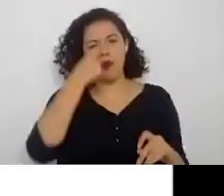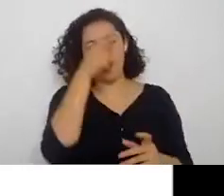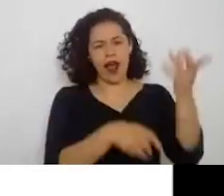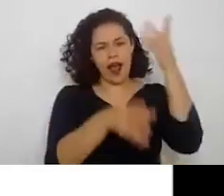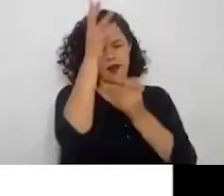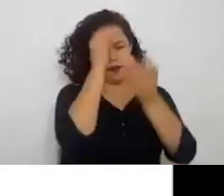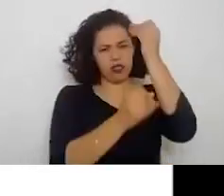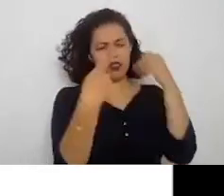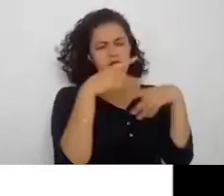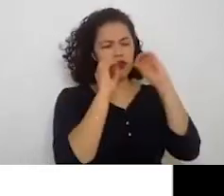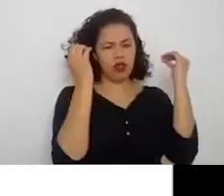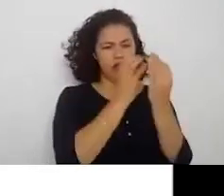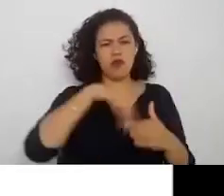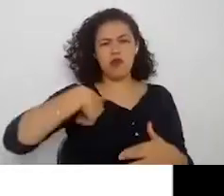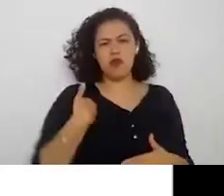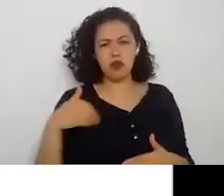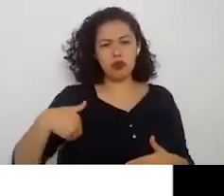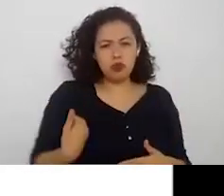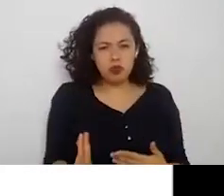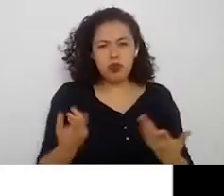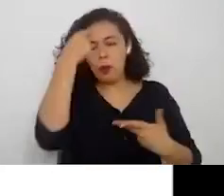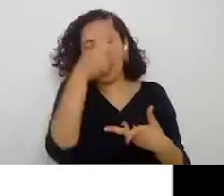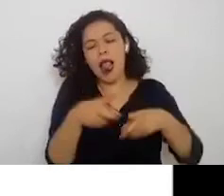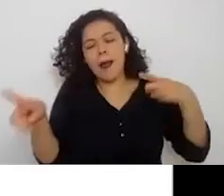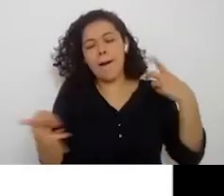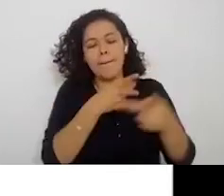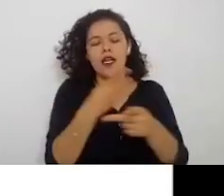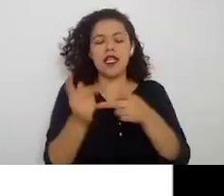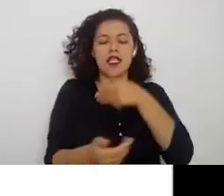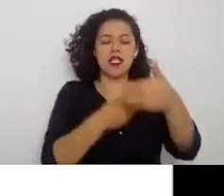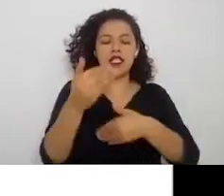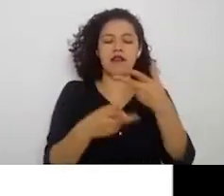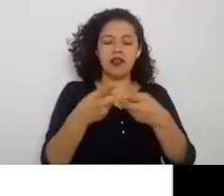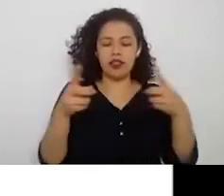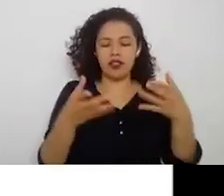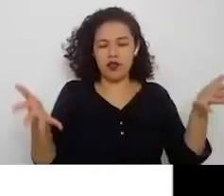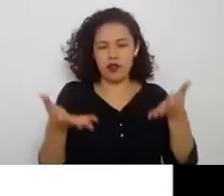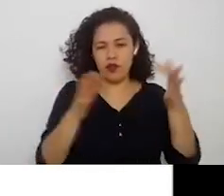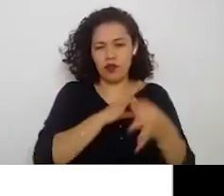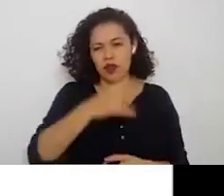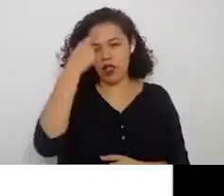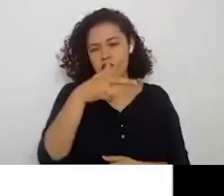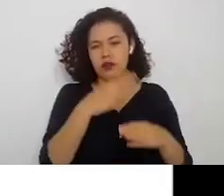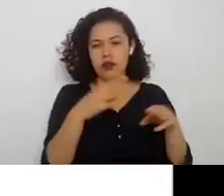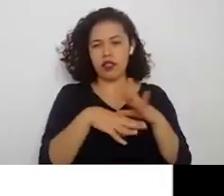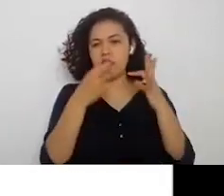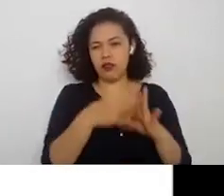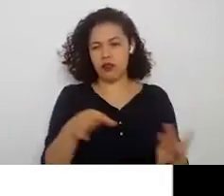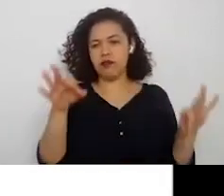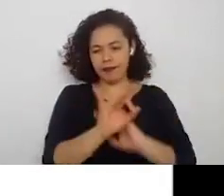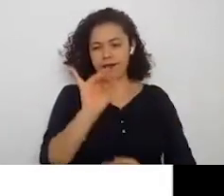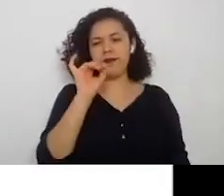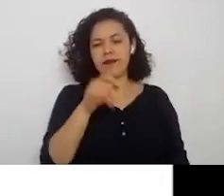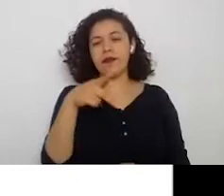de la organización. El promover el desarrollo de productos y servicios propios es una herramienta muy importante,